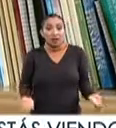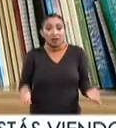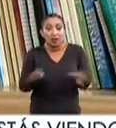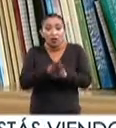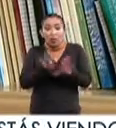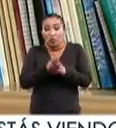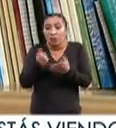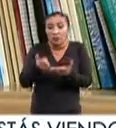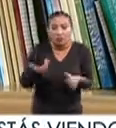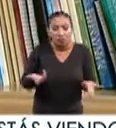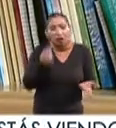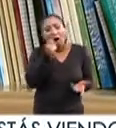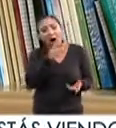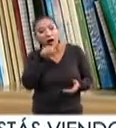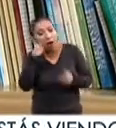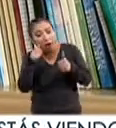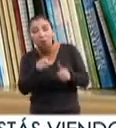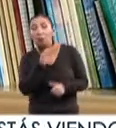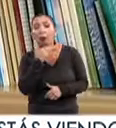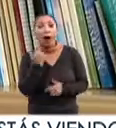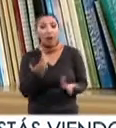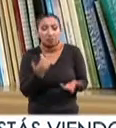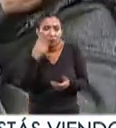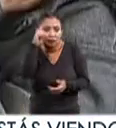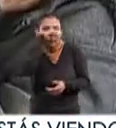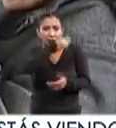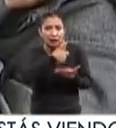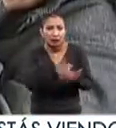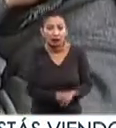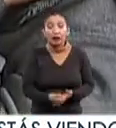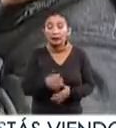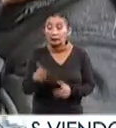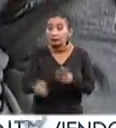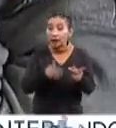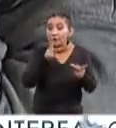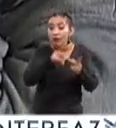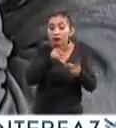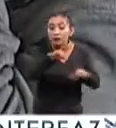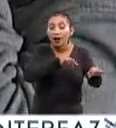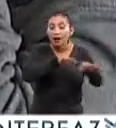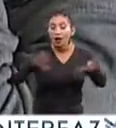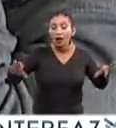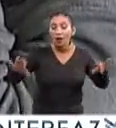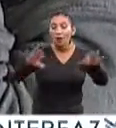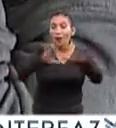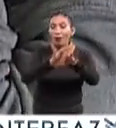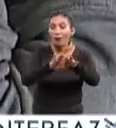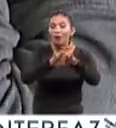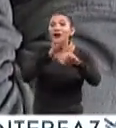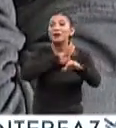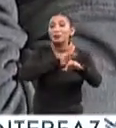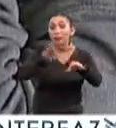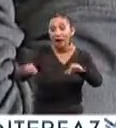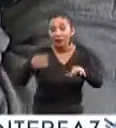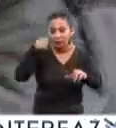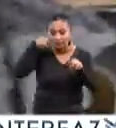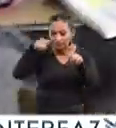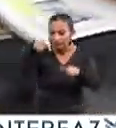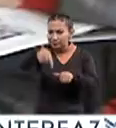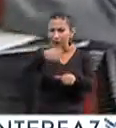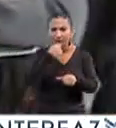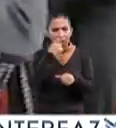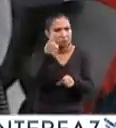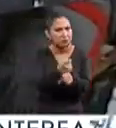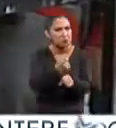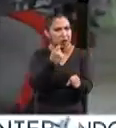es lo que conlleva esto, es muy difícil que podamos ayudarlos. Lo ideal es que haya un trabajo colaborativo y se ponga en el centro a los